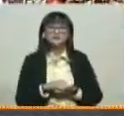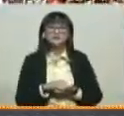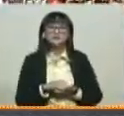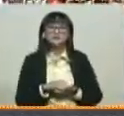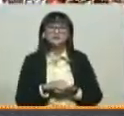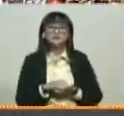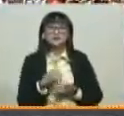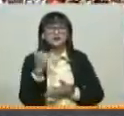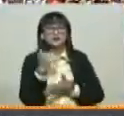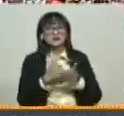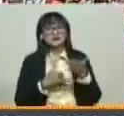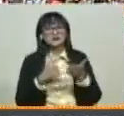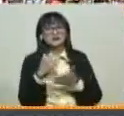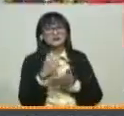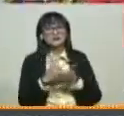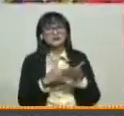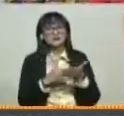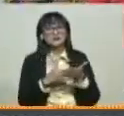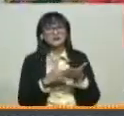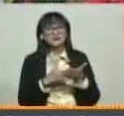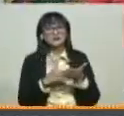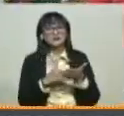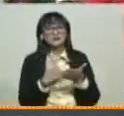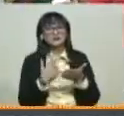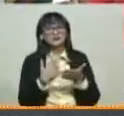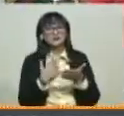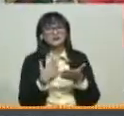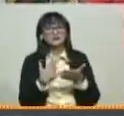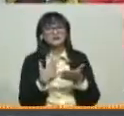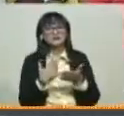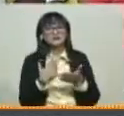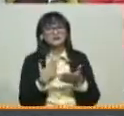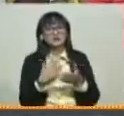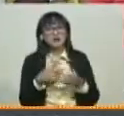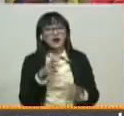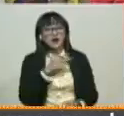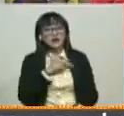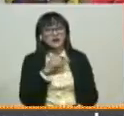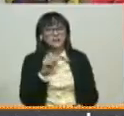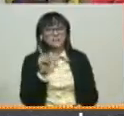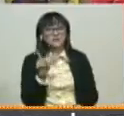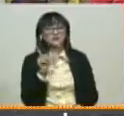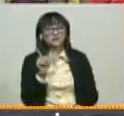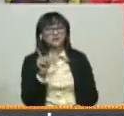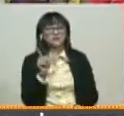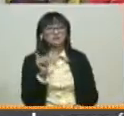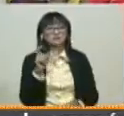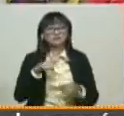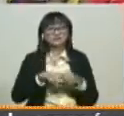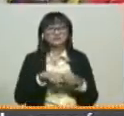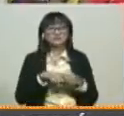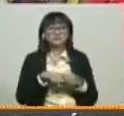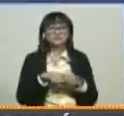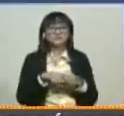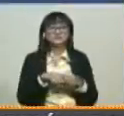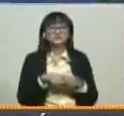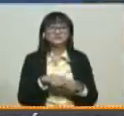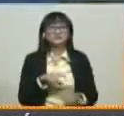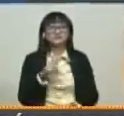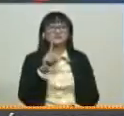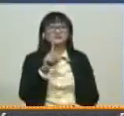Se inscribieron y sacaron su carné de militante comprometido.